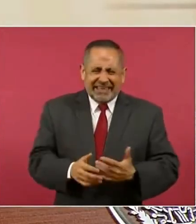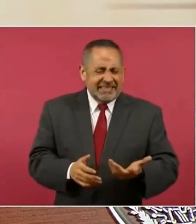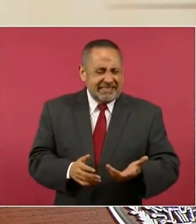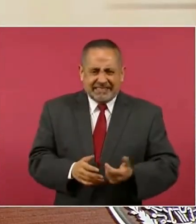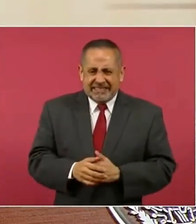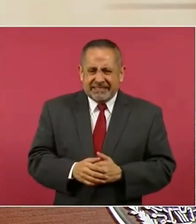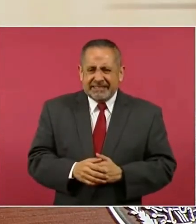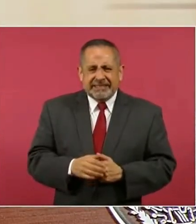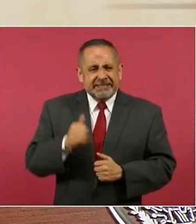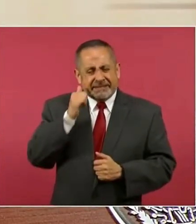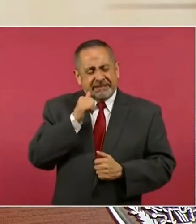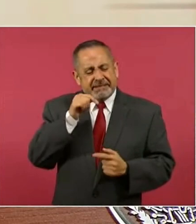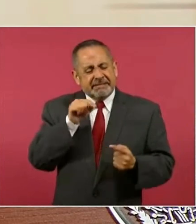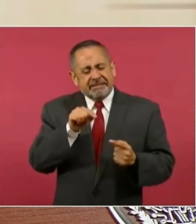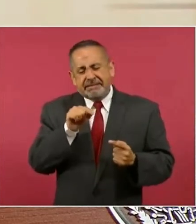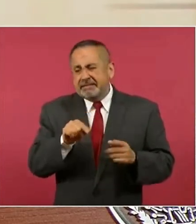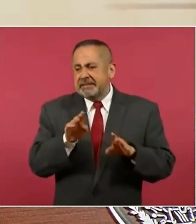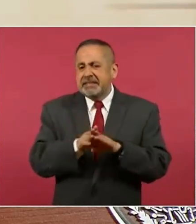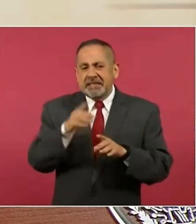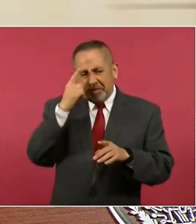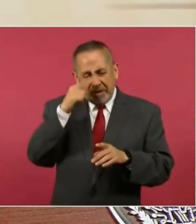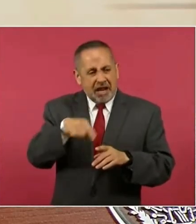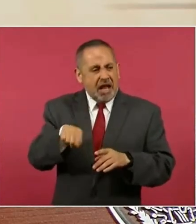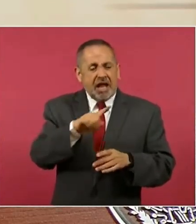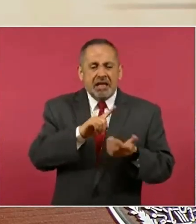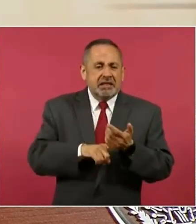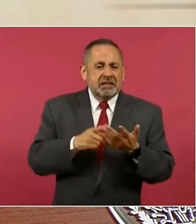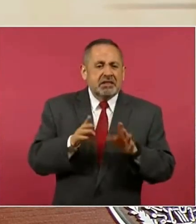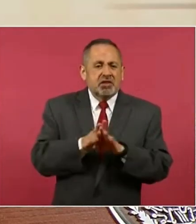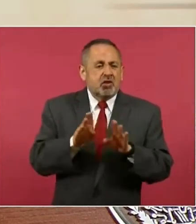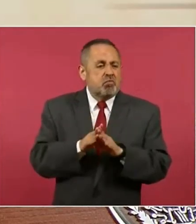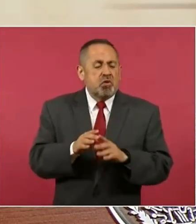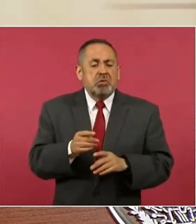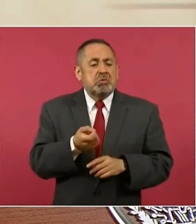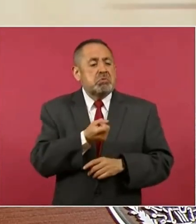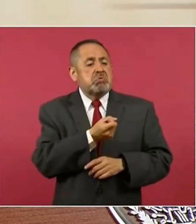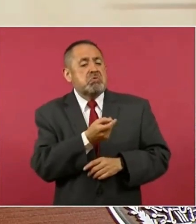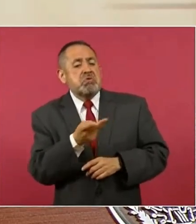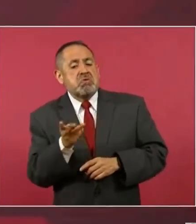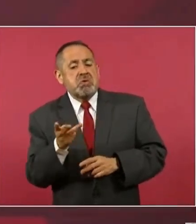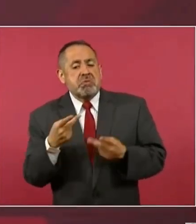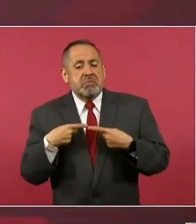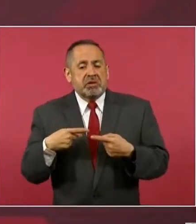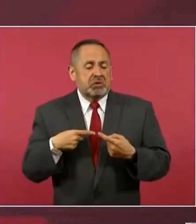Todo fue para beneficiar a una minoría,